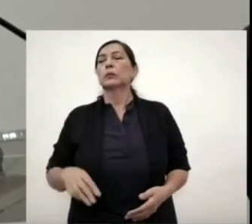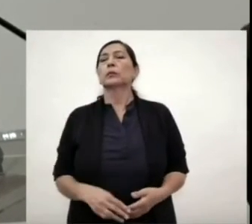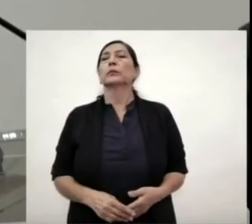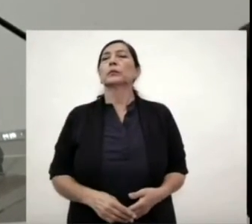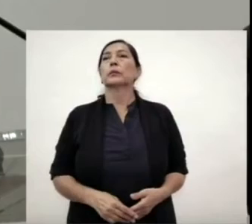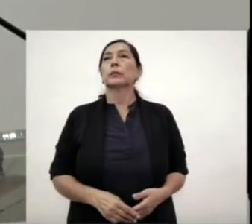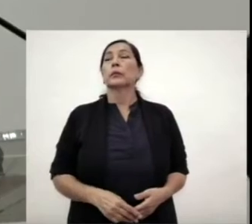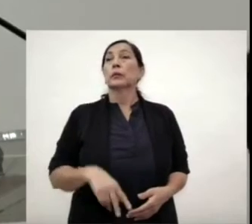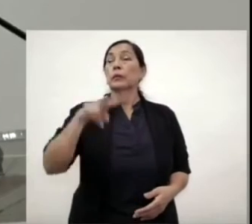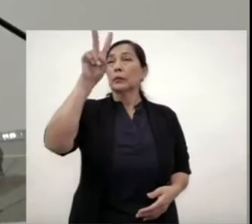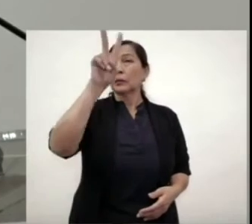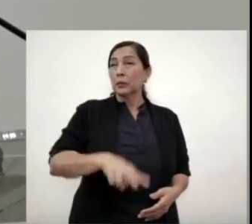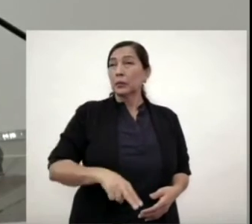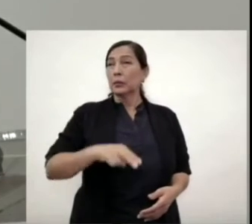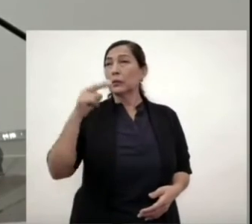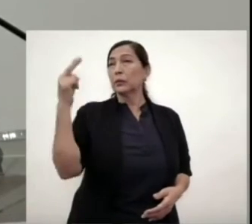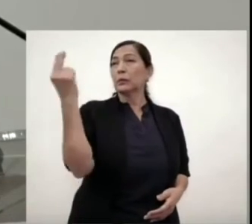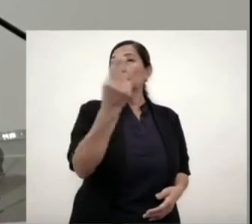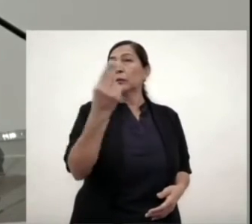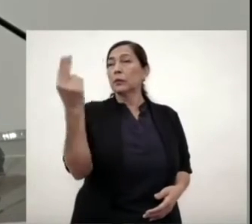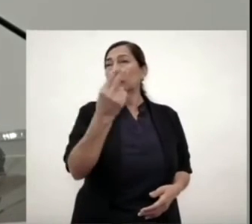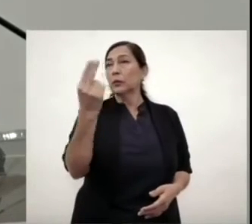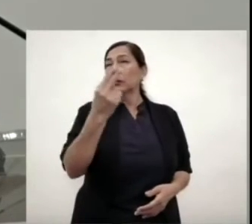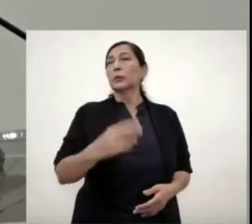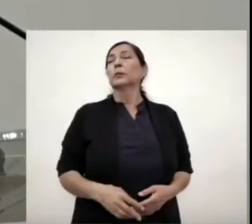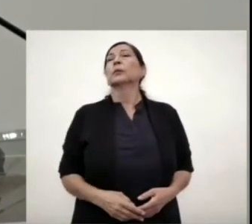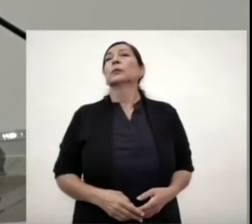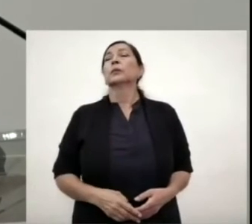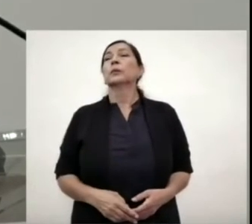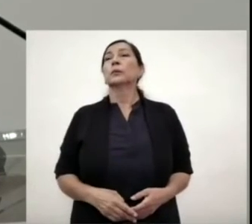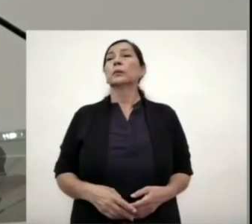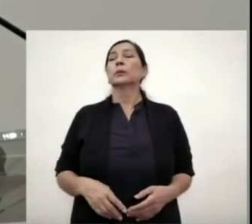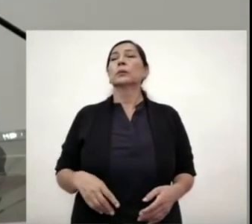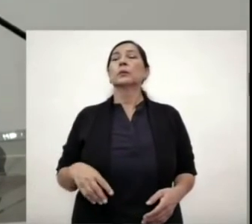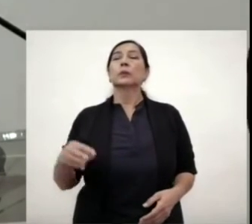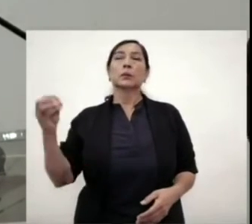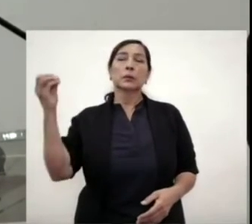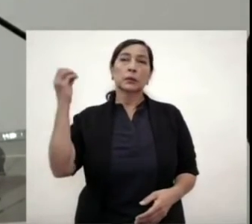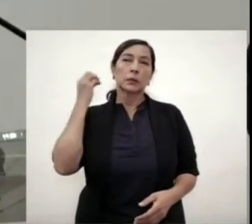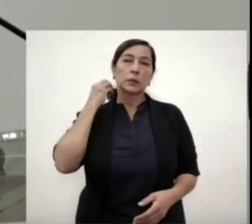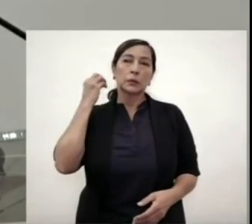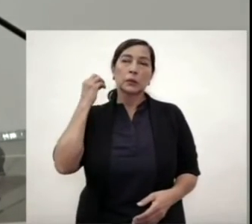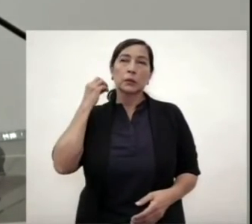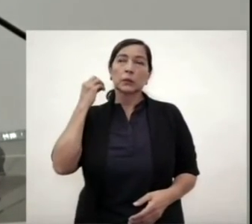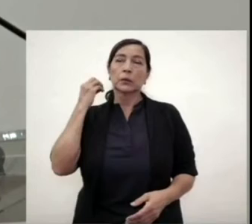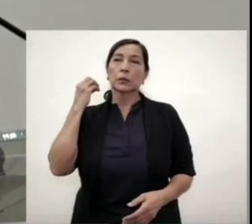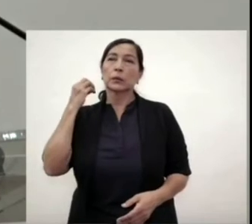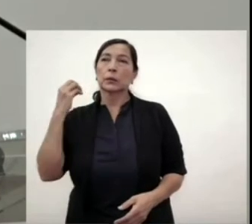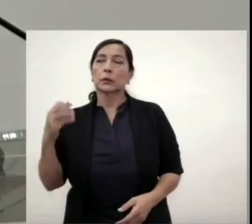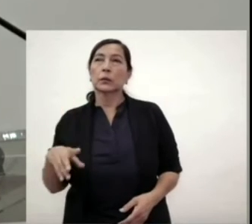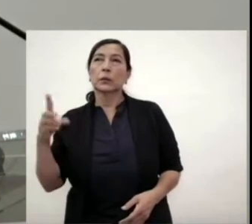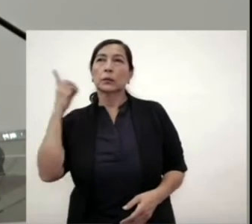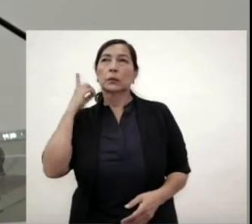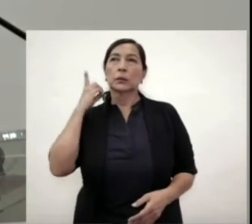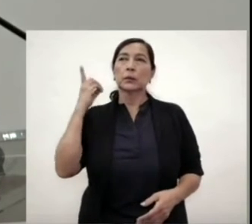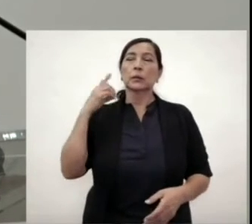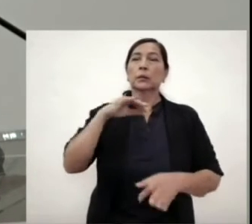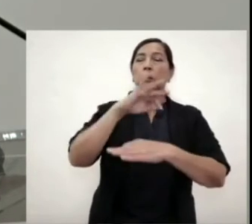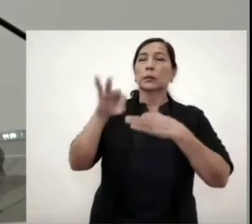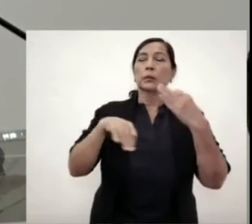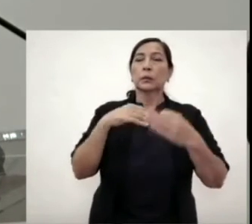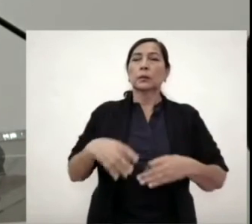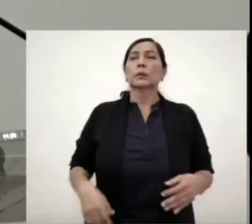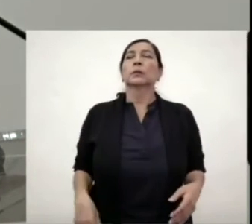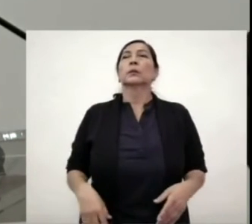que el Congreso legisle, que le dé más herramientas a la